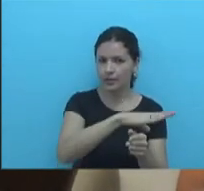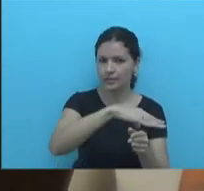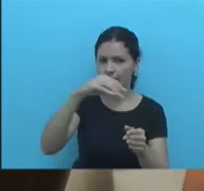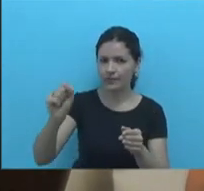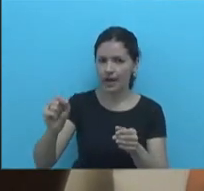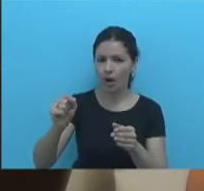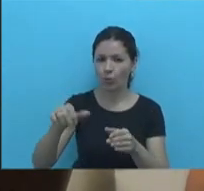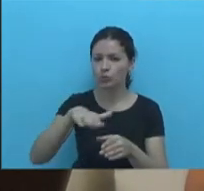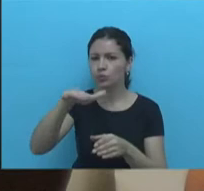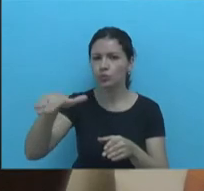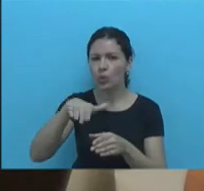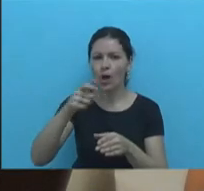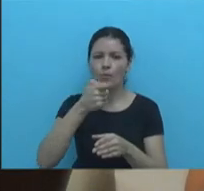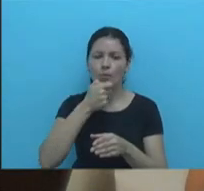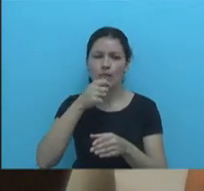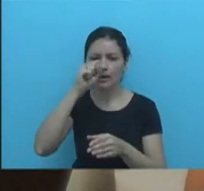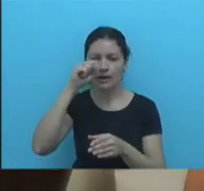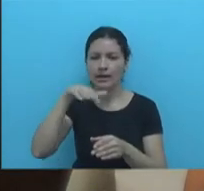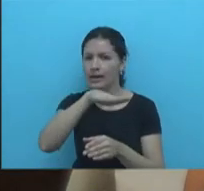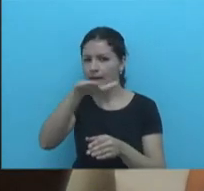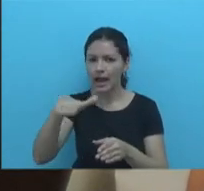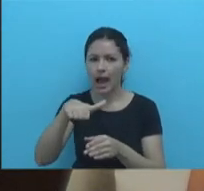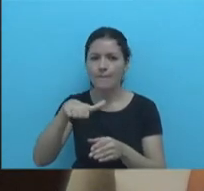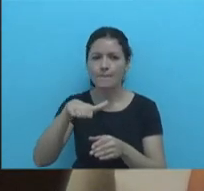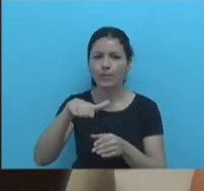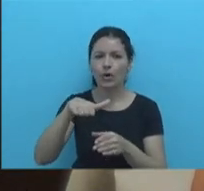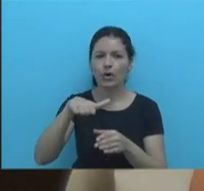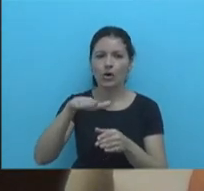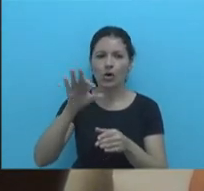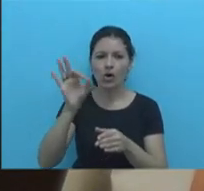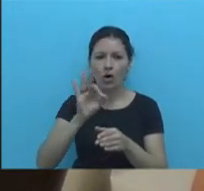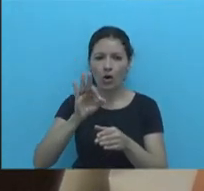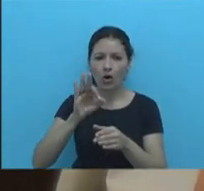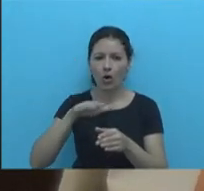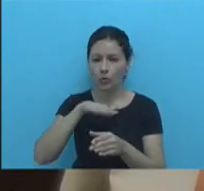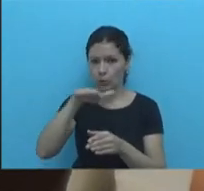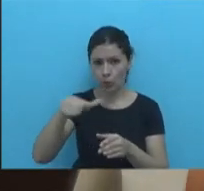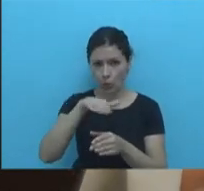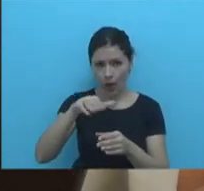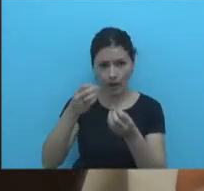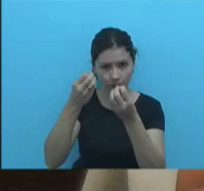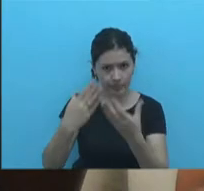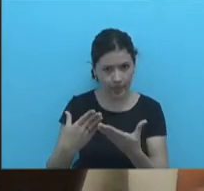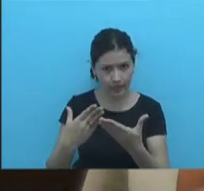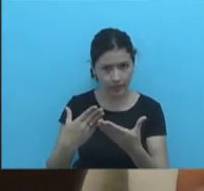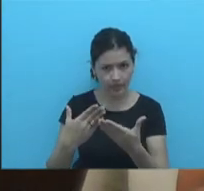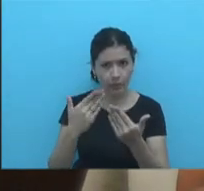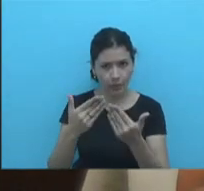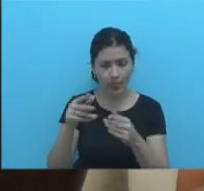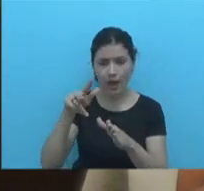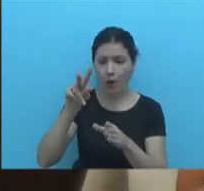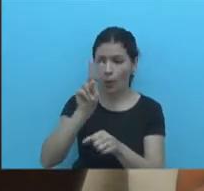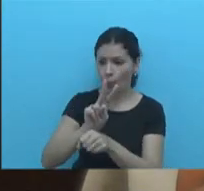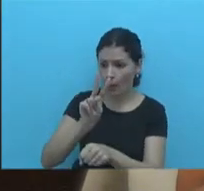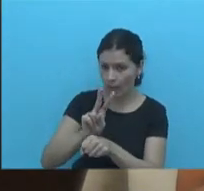a un lugar, a un campo donde corresponda, o si no, si tiene un lugar bien que se lo pueda mantener,